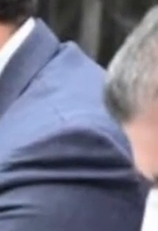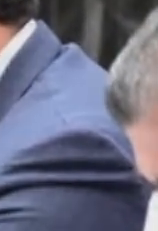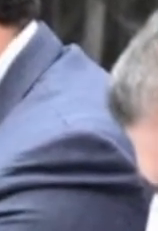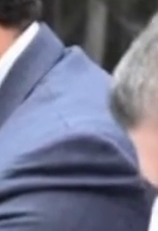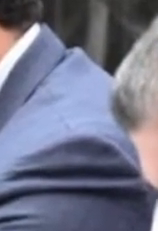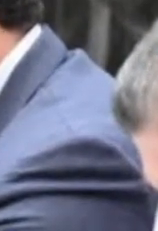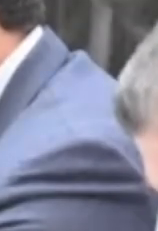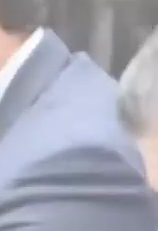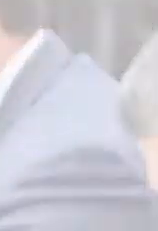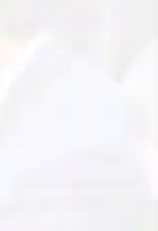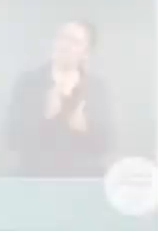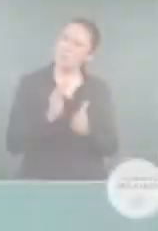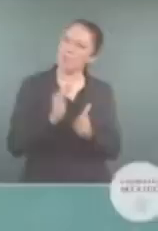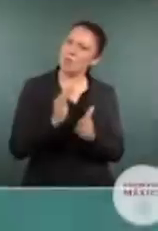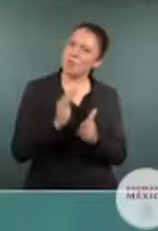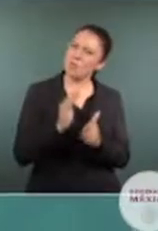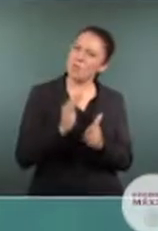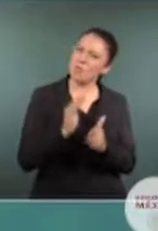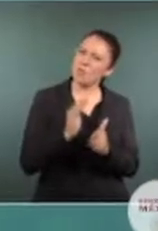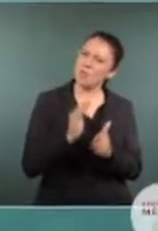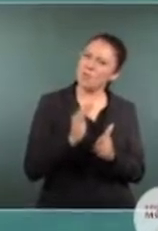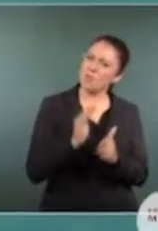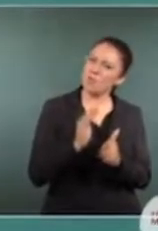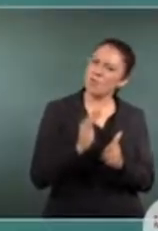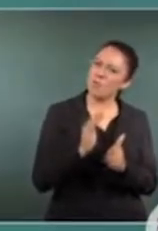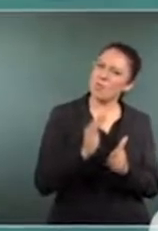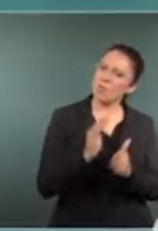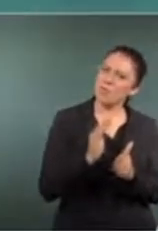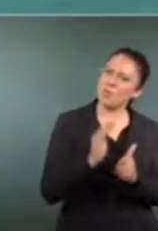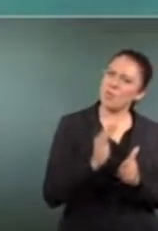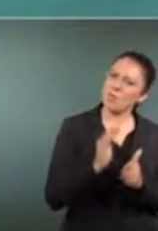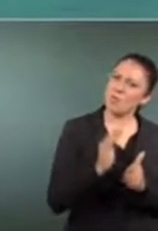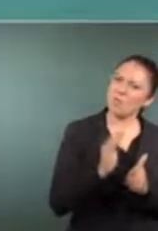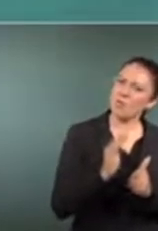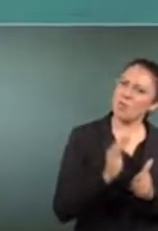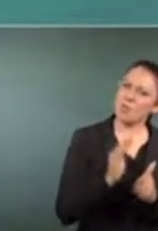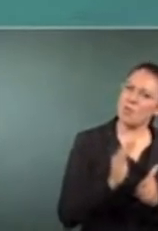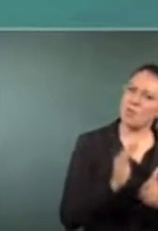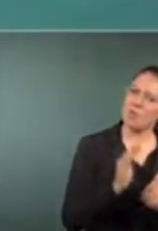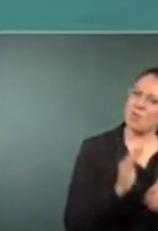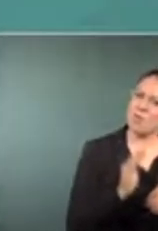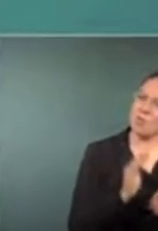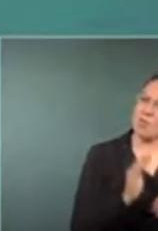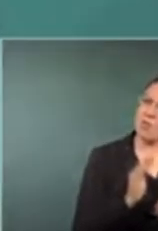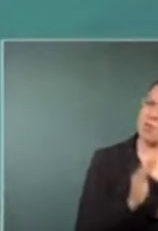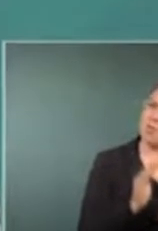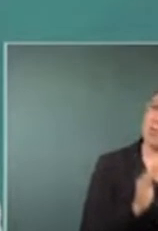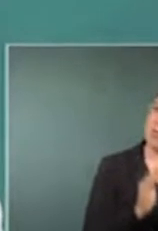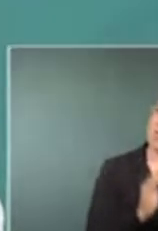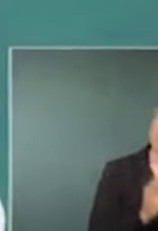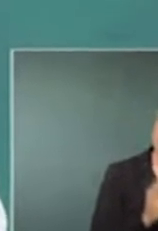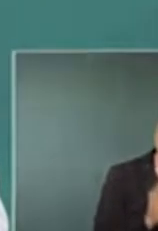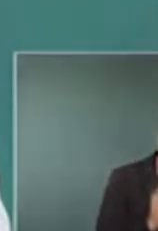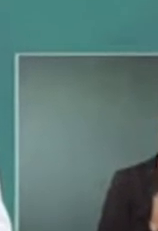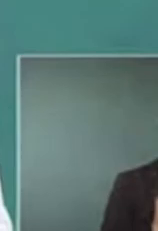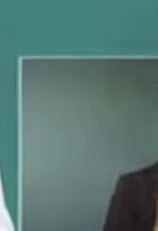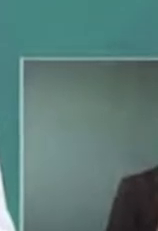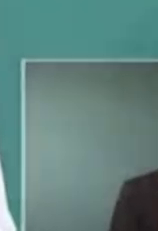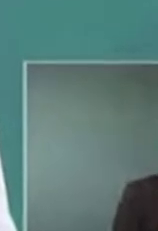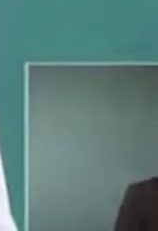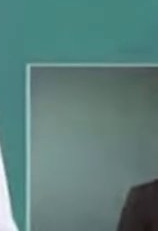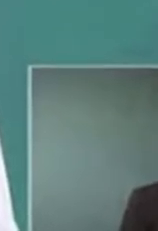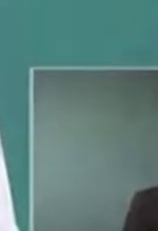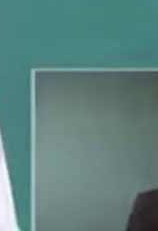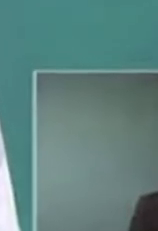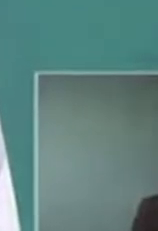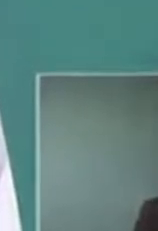que establece la ruta de controversia electoral rumbo al proceso electoral 2024. Advirtió que a diferencia de lo que acostumbraban